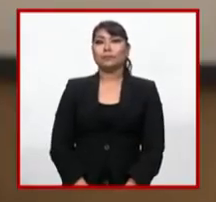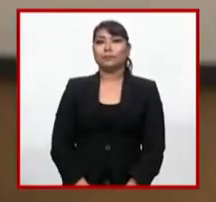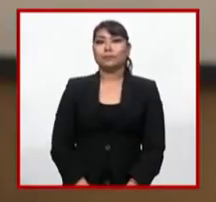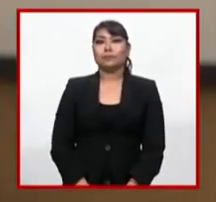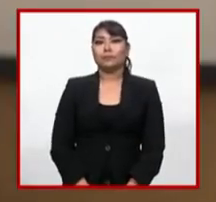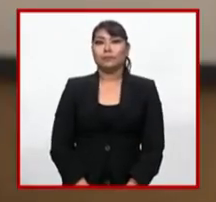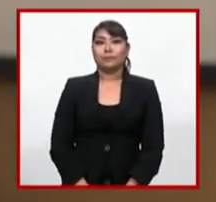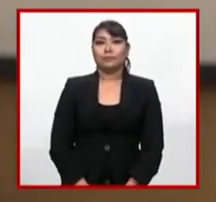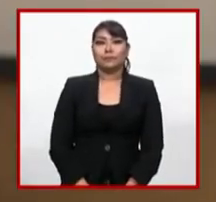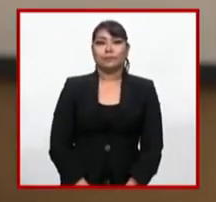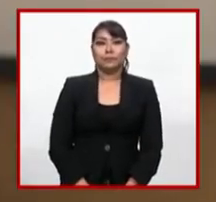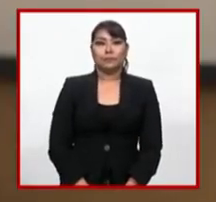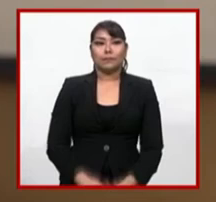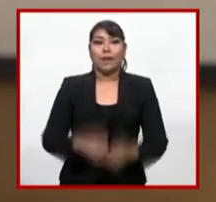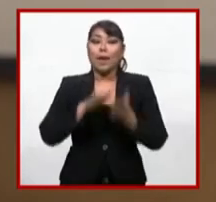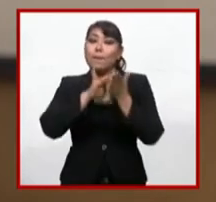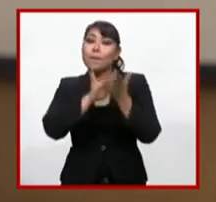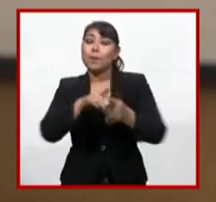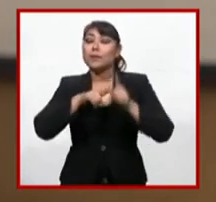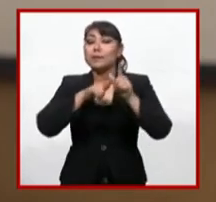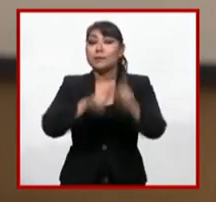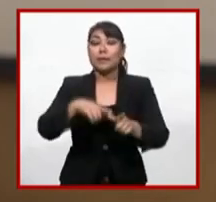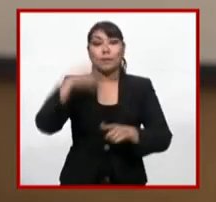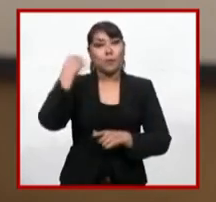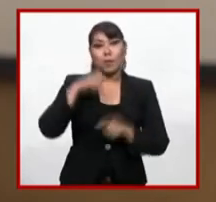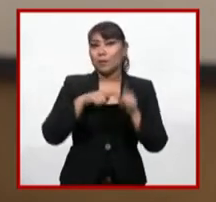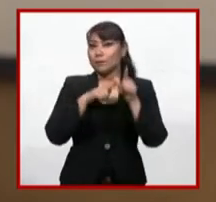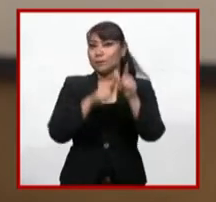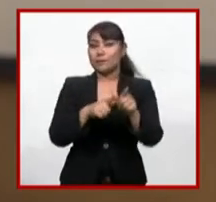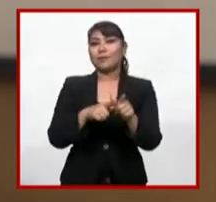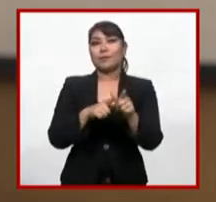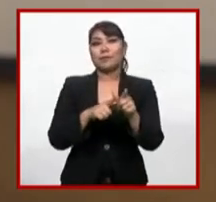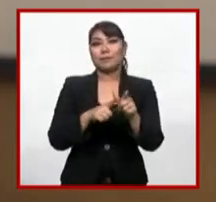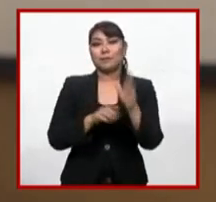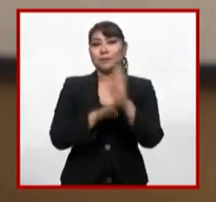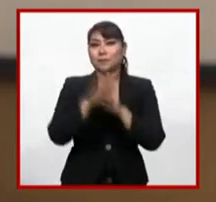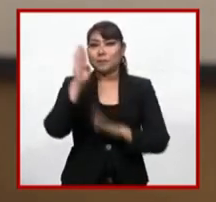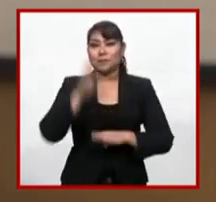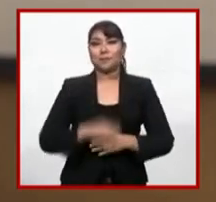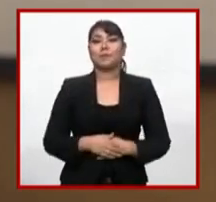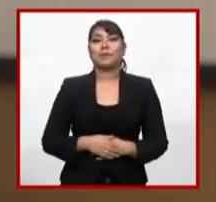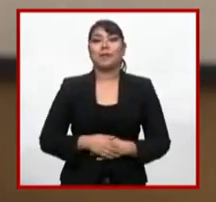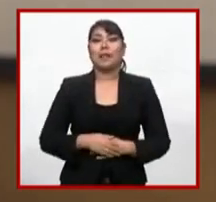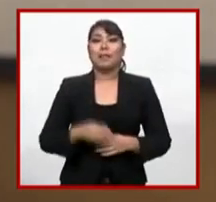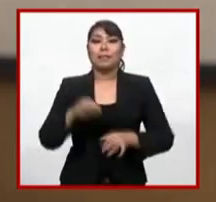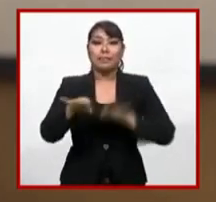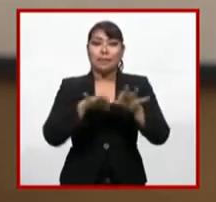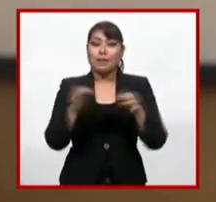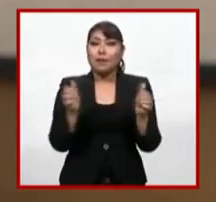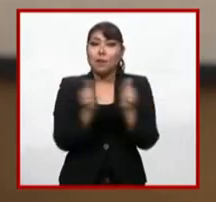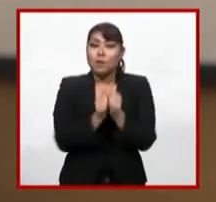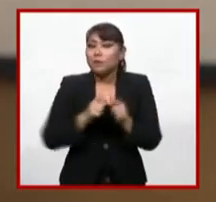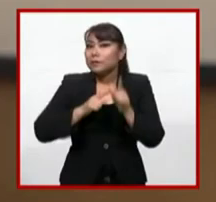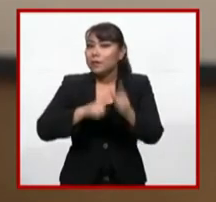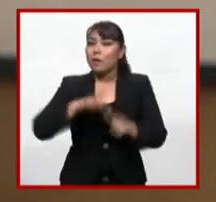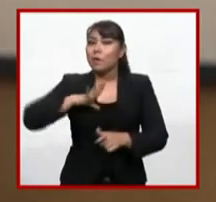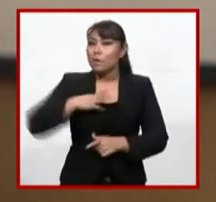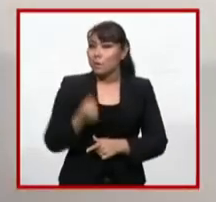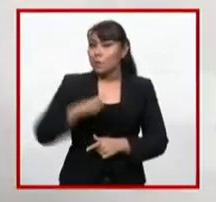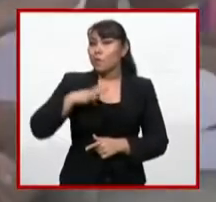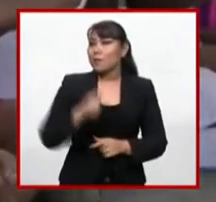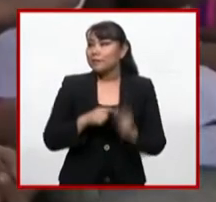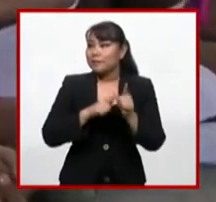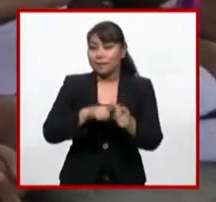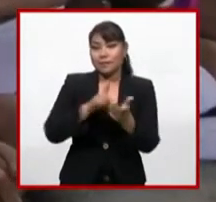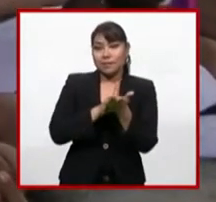Y con APRODENAO, seguimos construyendo el Oaxaca que queremos. El trabajo de la Procuraduría es incansable. Seguimos trabajando por